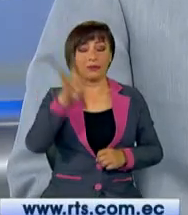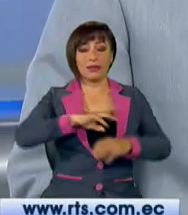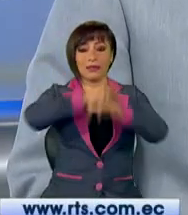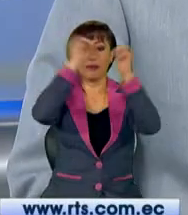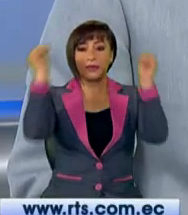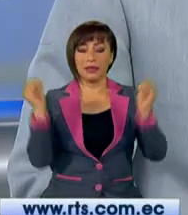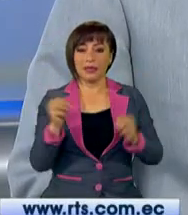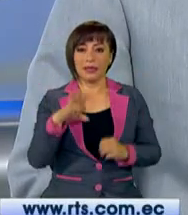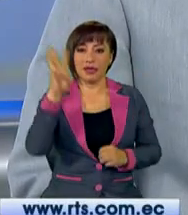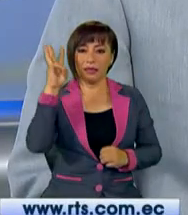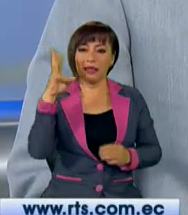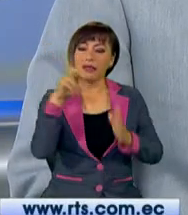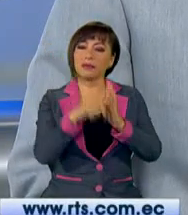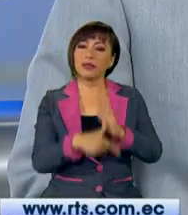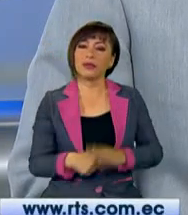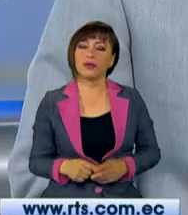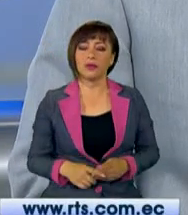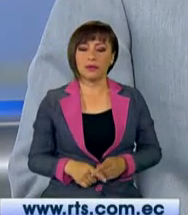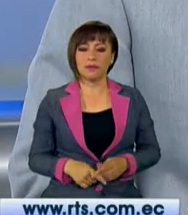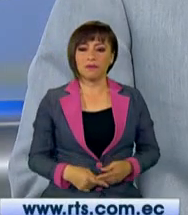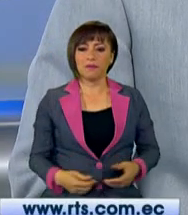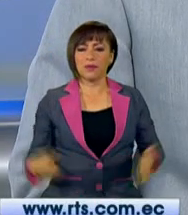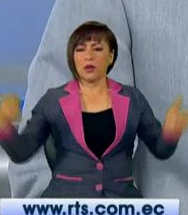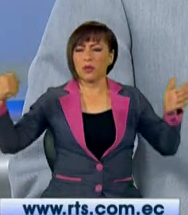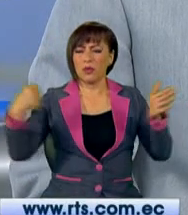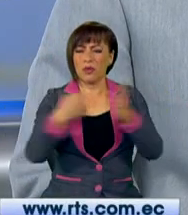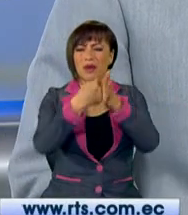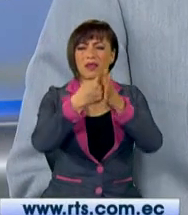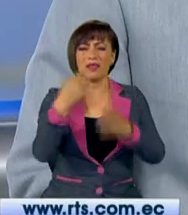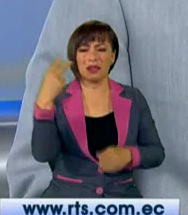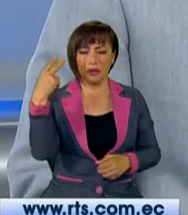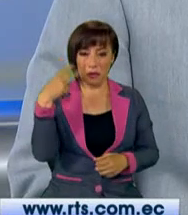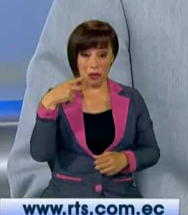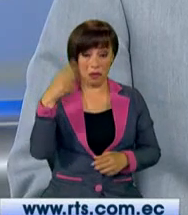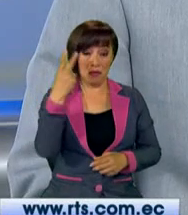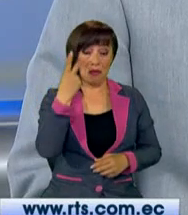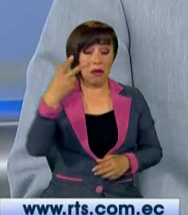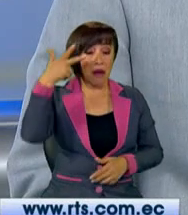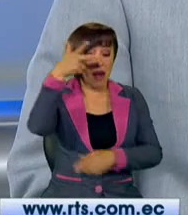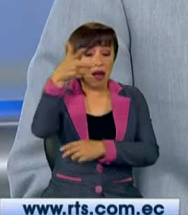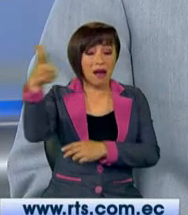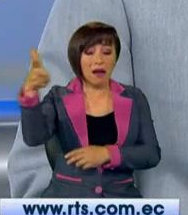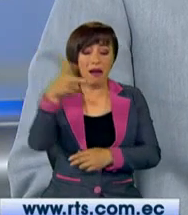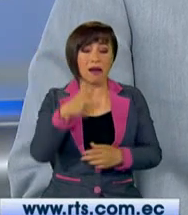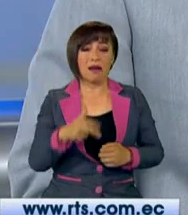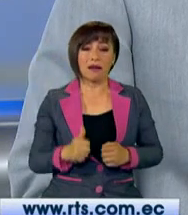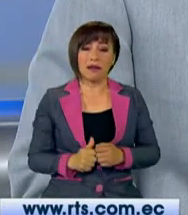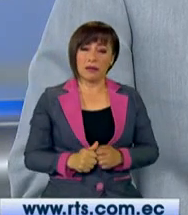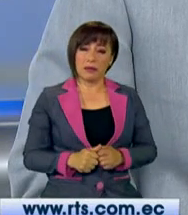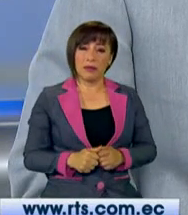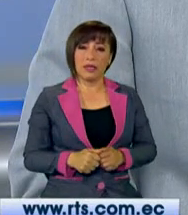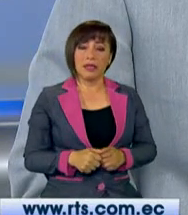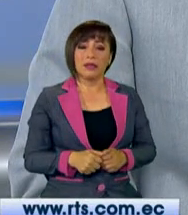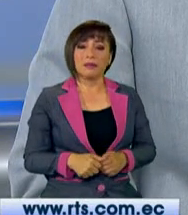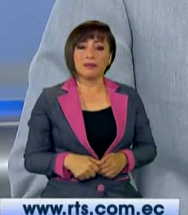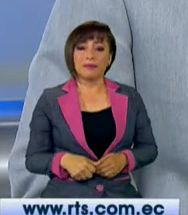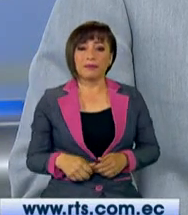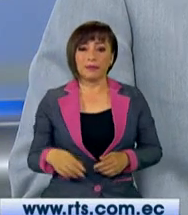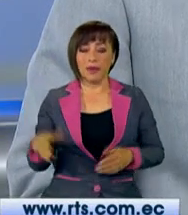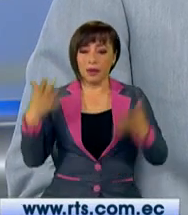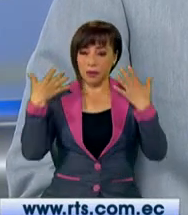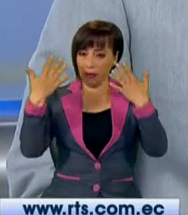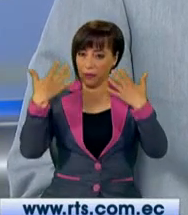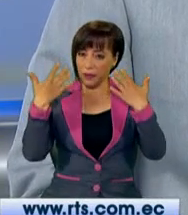7:06 a.m, un fuerte accidente de tránsito fue captado por una de las cámaras Ojos de Águila del Sistema de Vigilancia de la Corporación para la Seguridad Ciudadana de